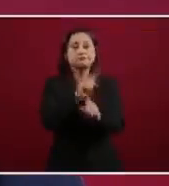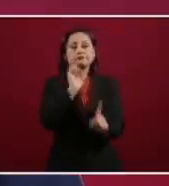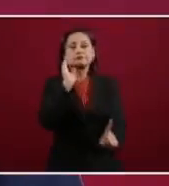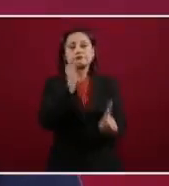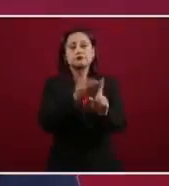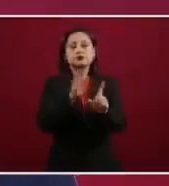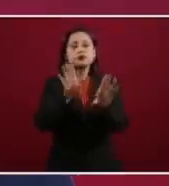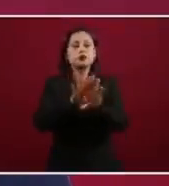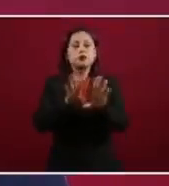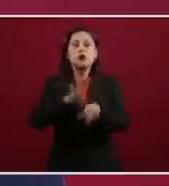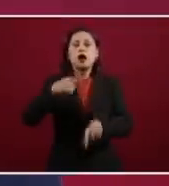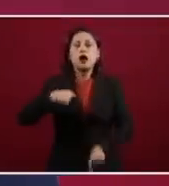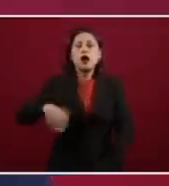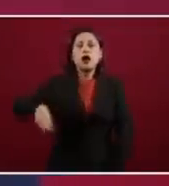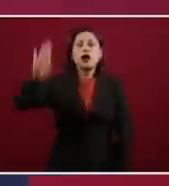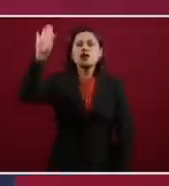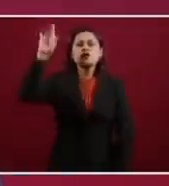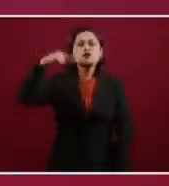campesina